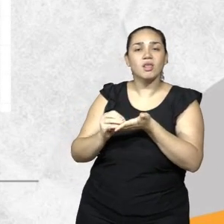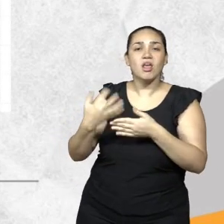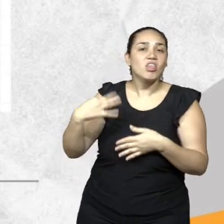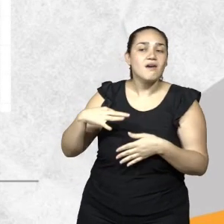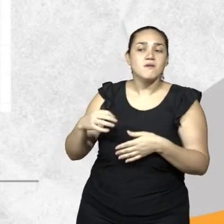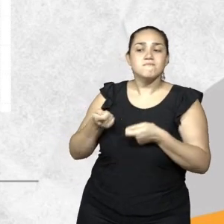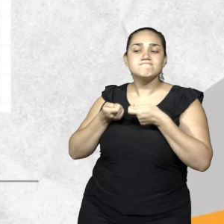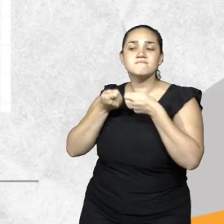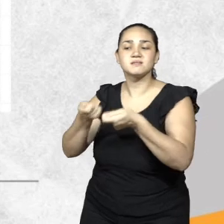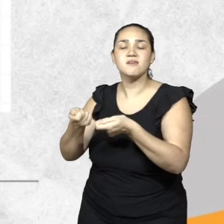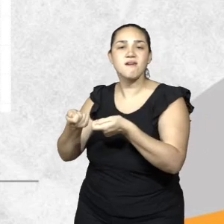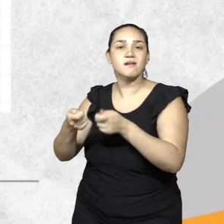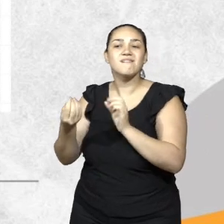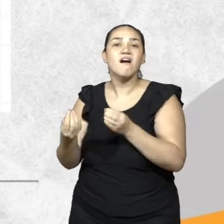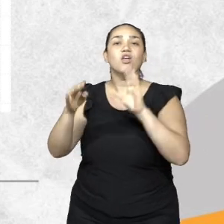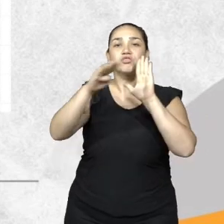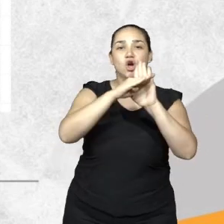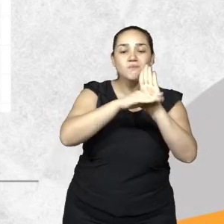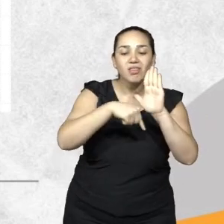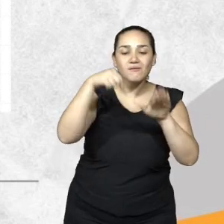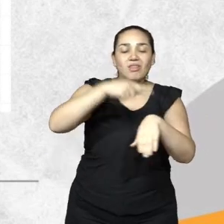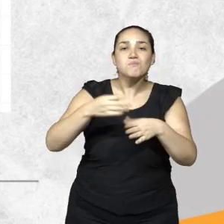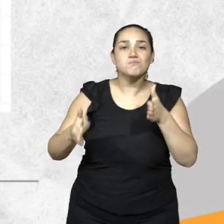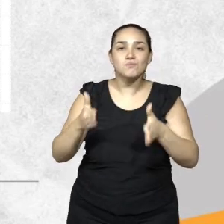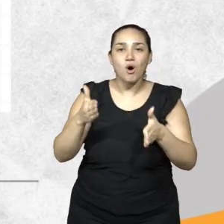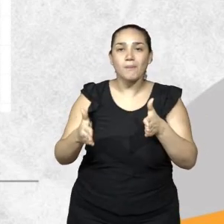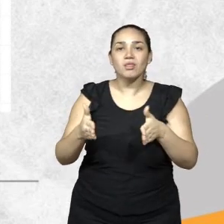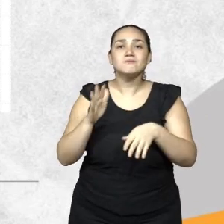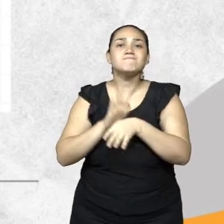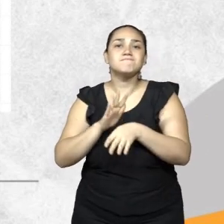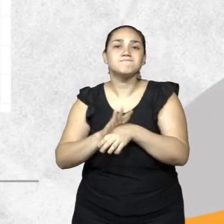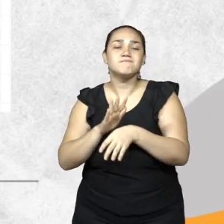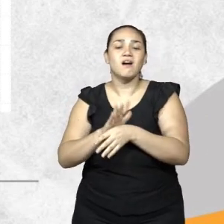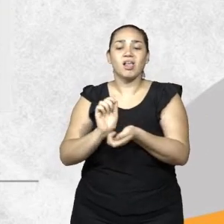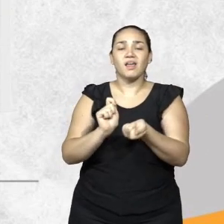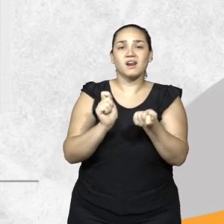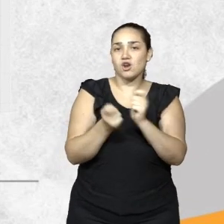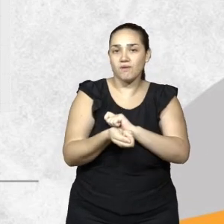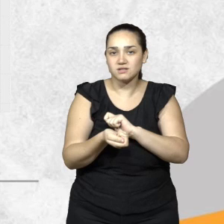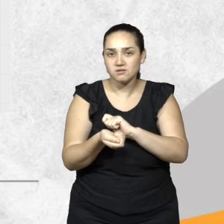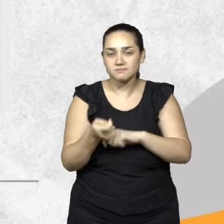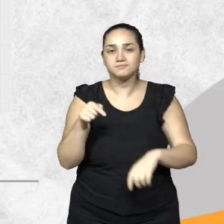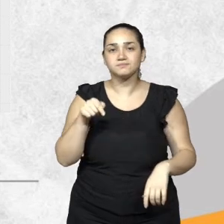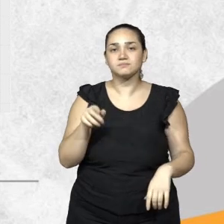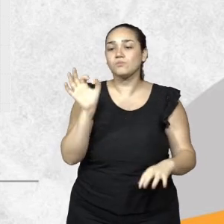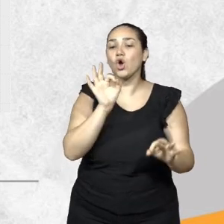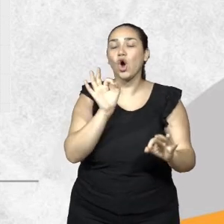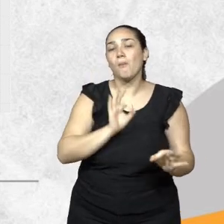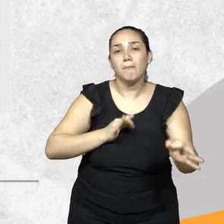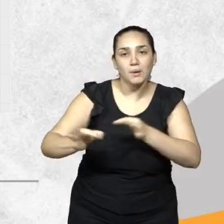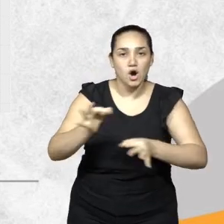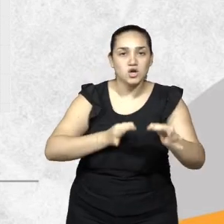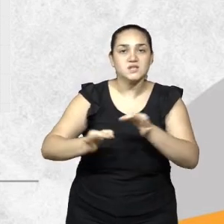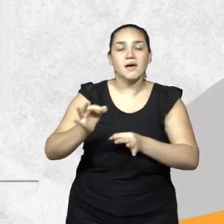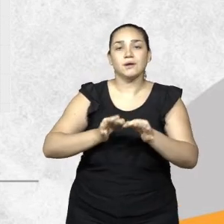la normativa del momento en que va a otorgar el acto de renovación de una actividad, obra o proyecto a través de una